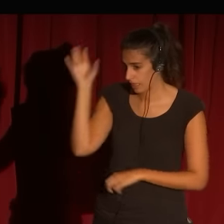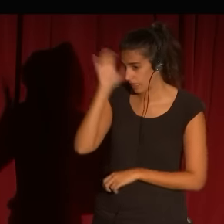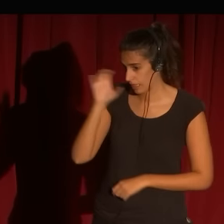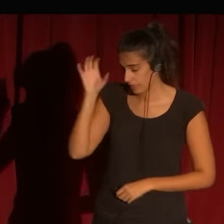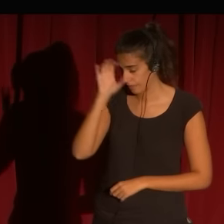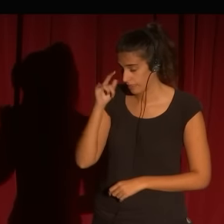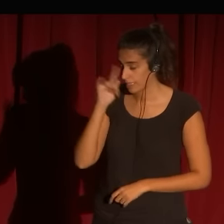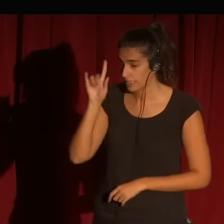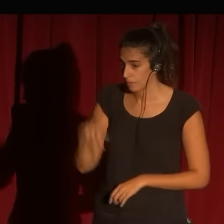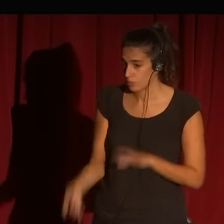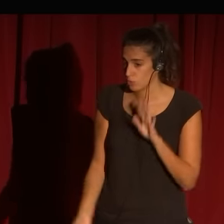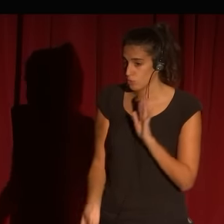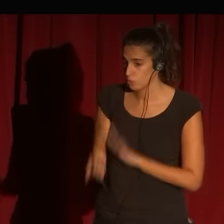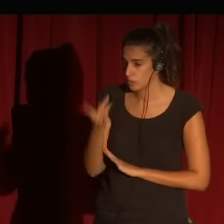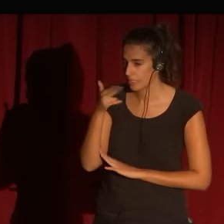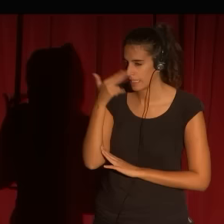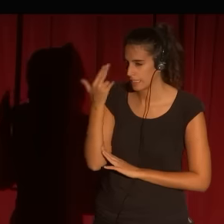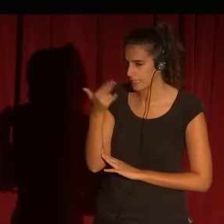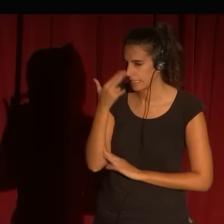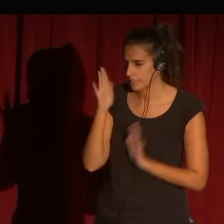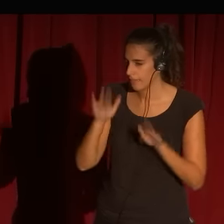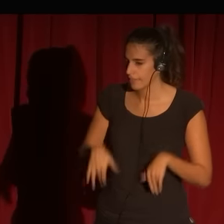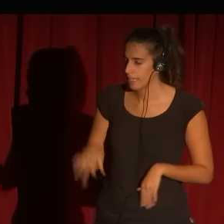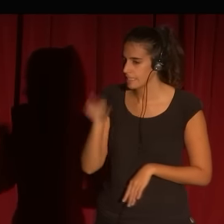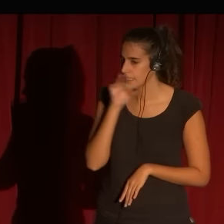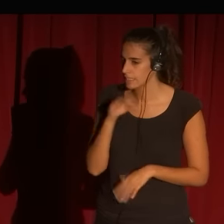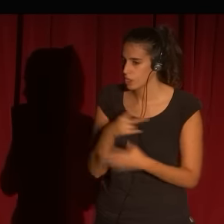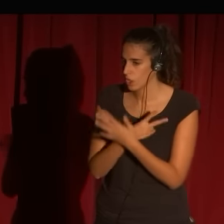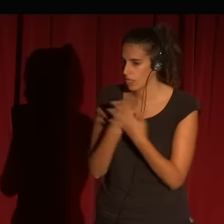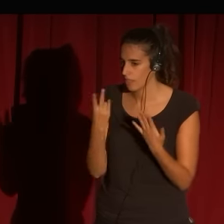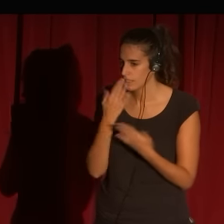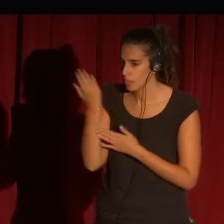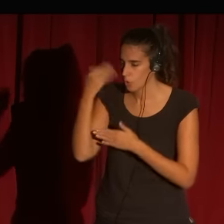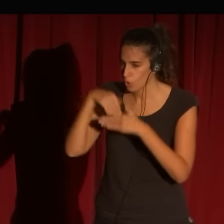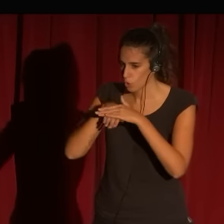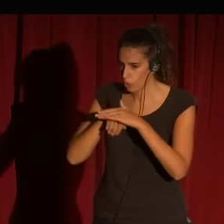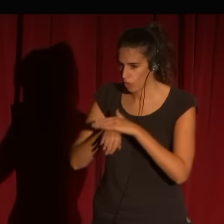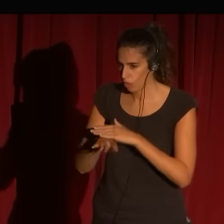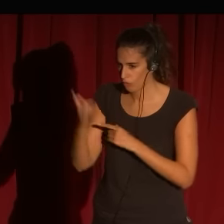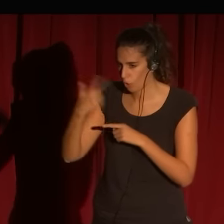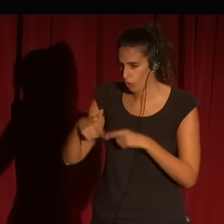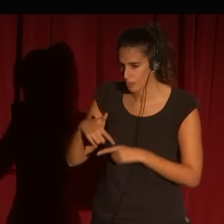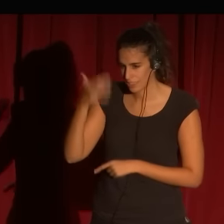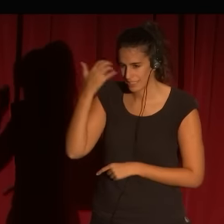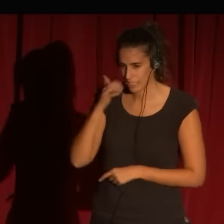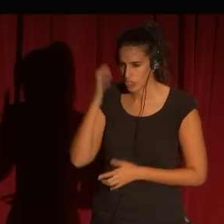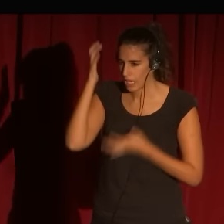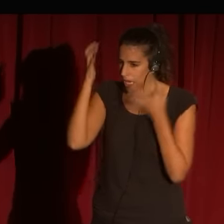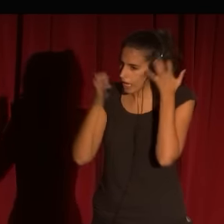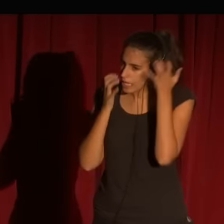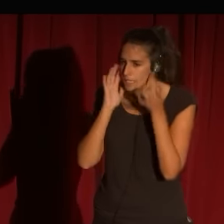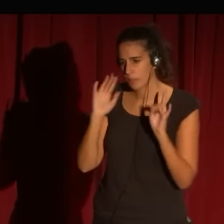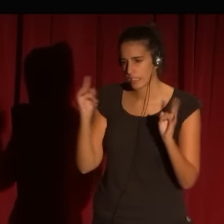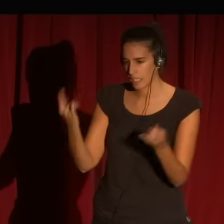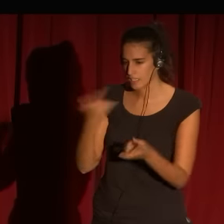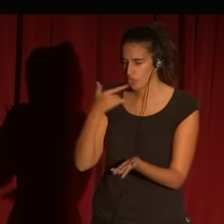surge también un interés muy grande más bien a finales de siglo ya por el coleccionismo de estos mismos objetos extraños animales exóticos